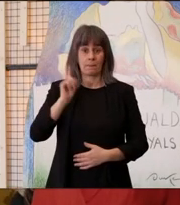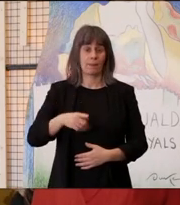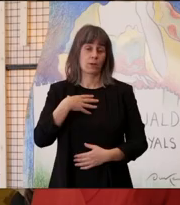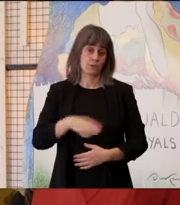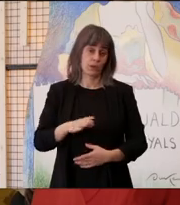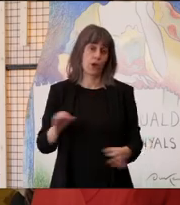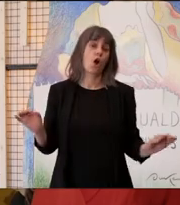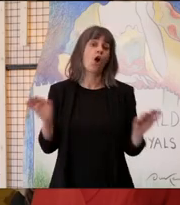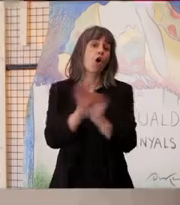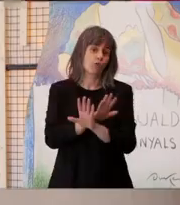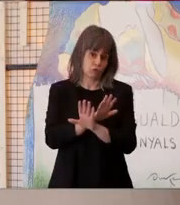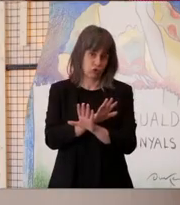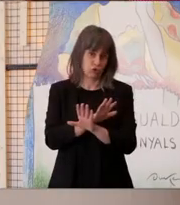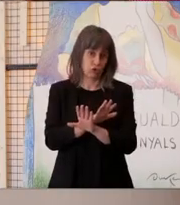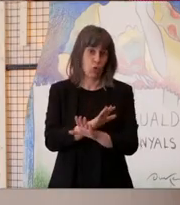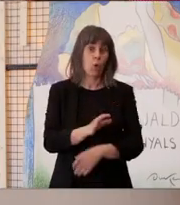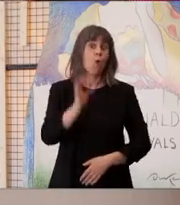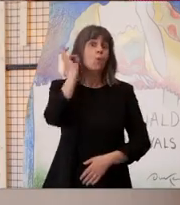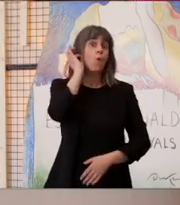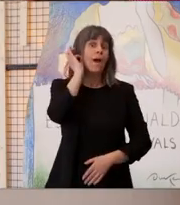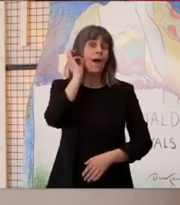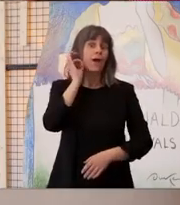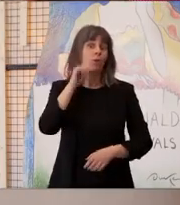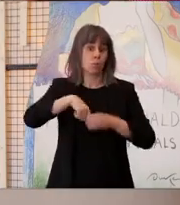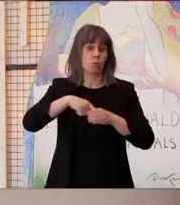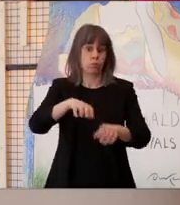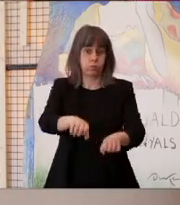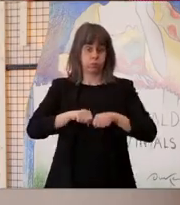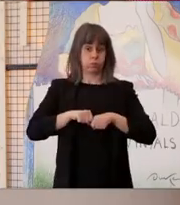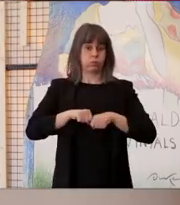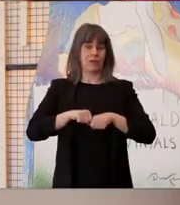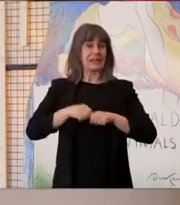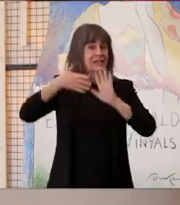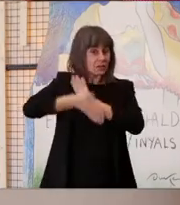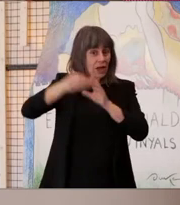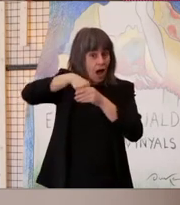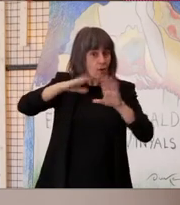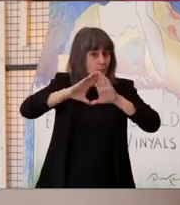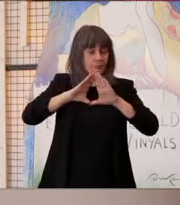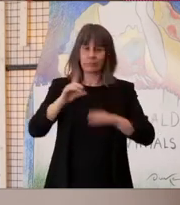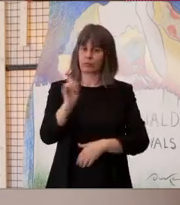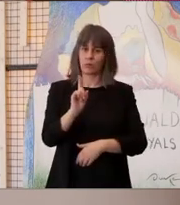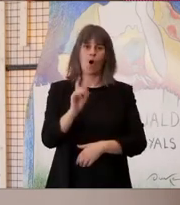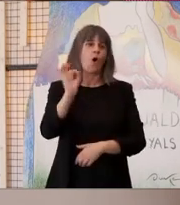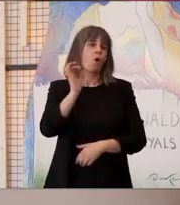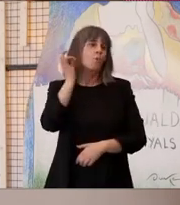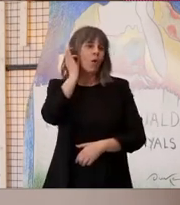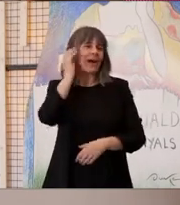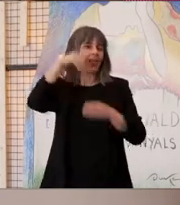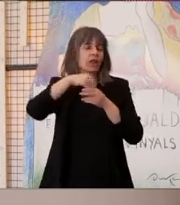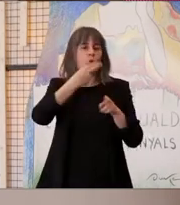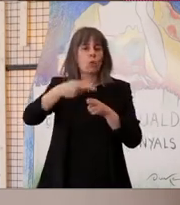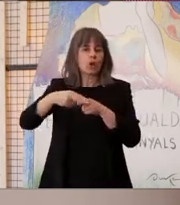O sea que haya mujeres no significa que haya feminismo que haya mujeres en política no significa que haya políticas feministas